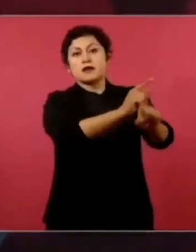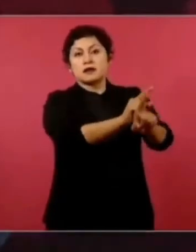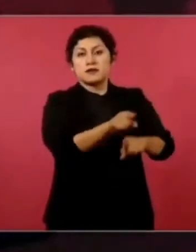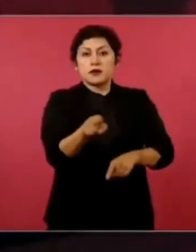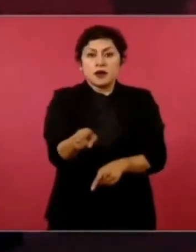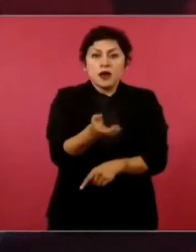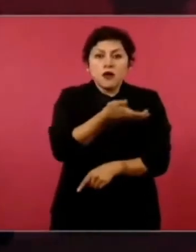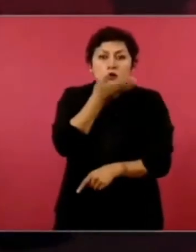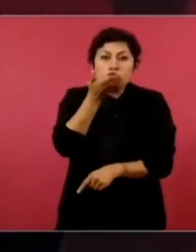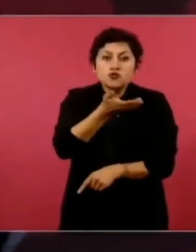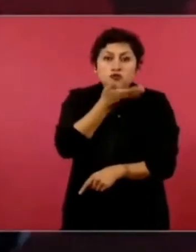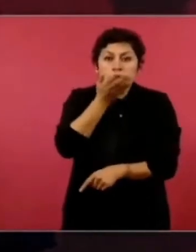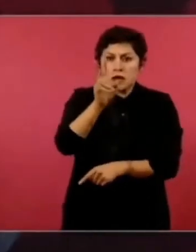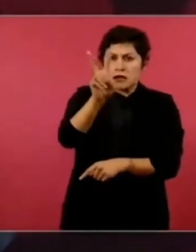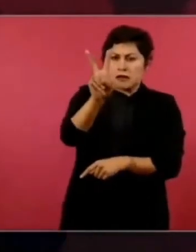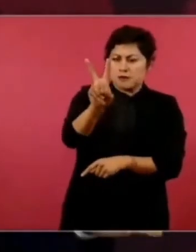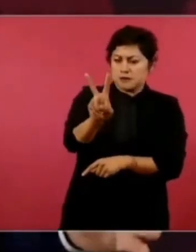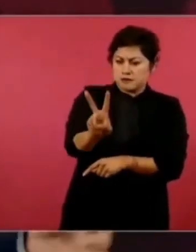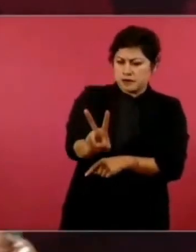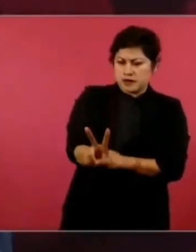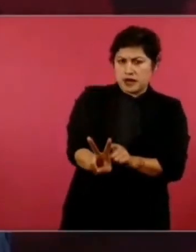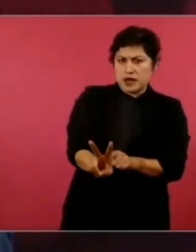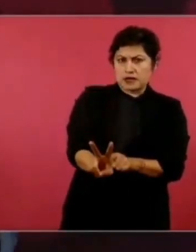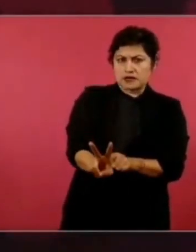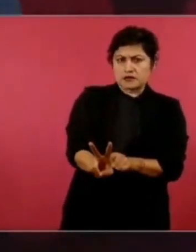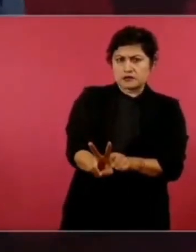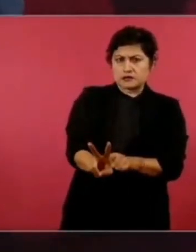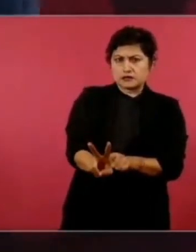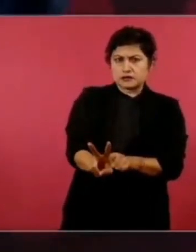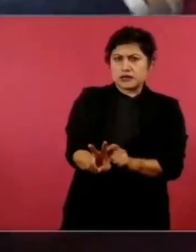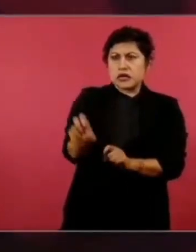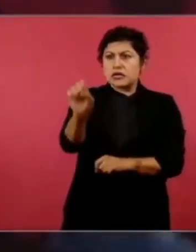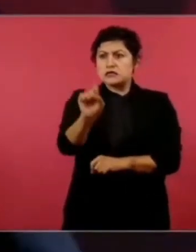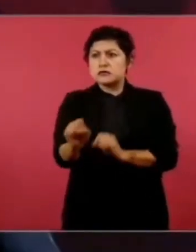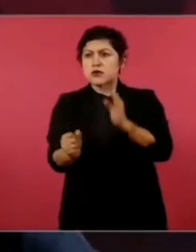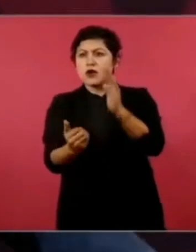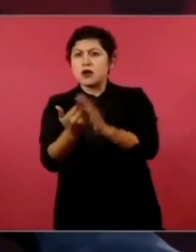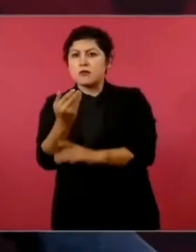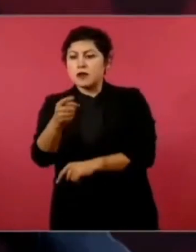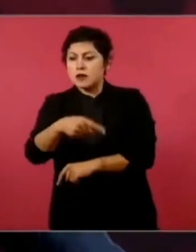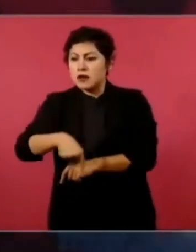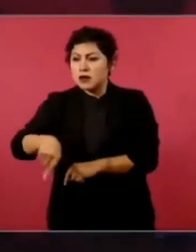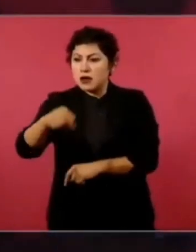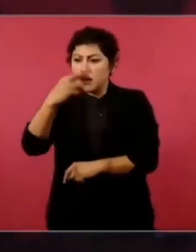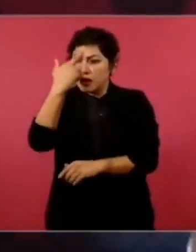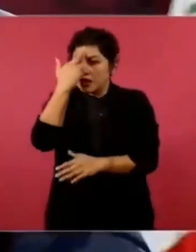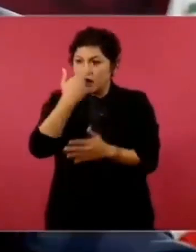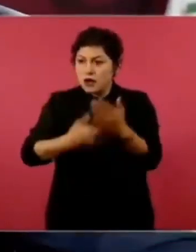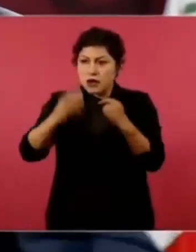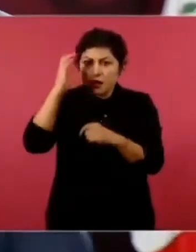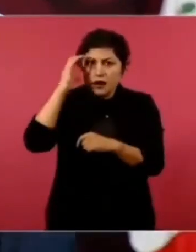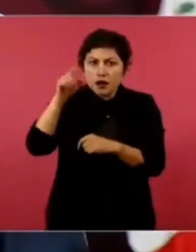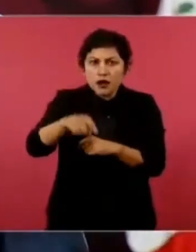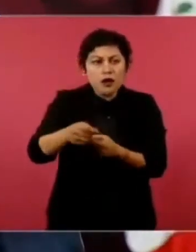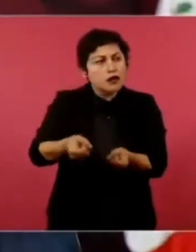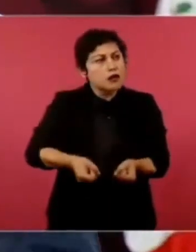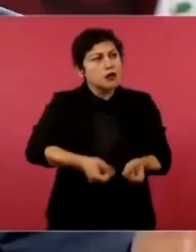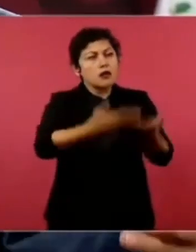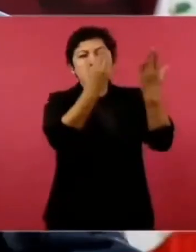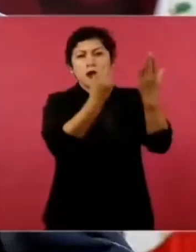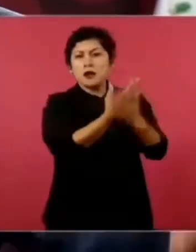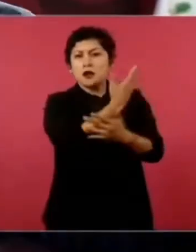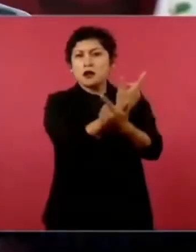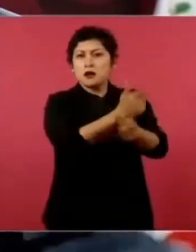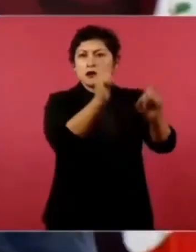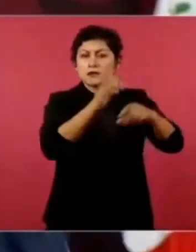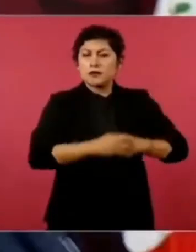Los clásicos sabadazos. ¿Cómo vamos a estar en estos tiempos